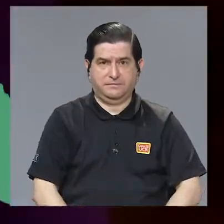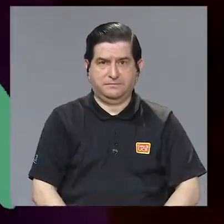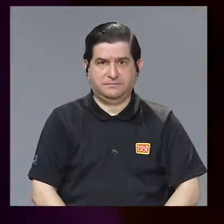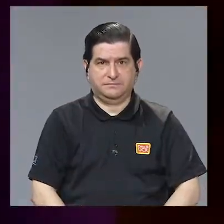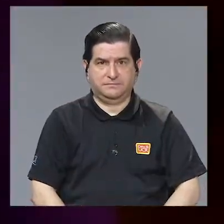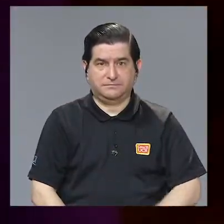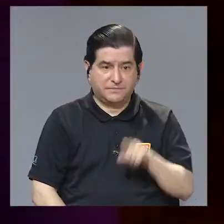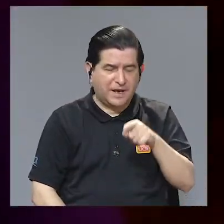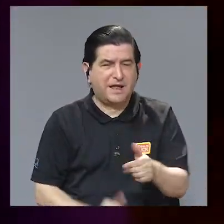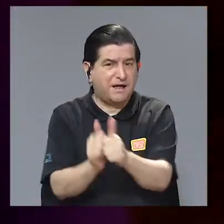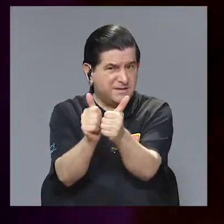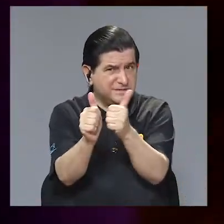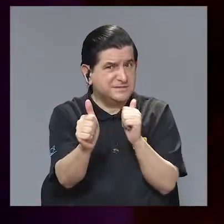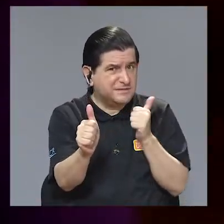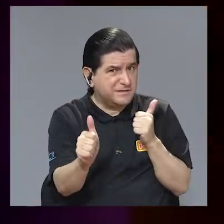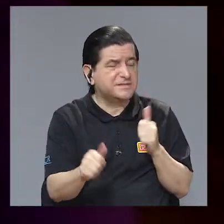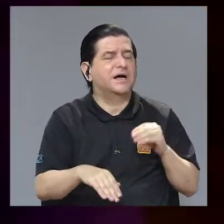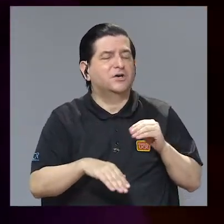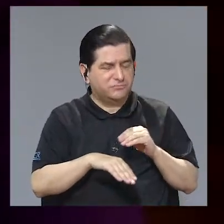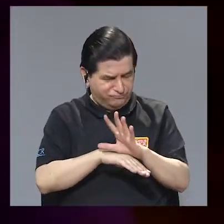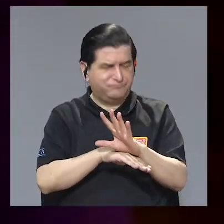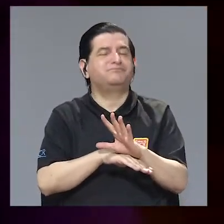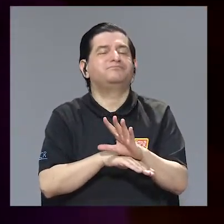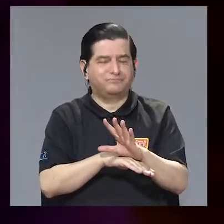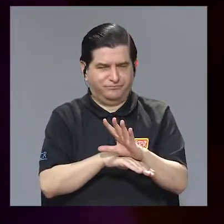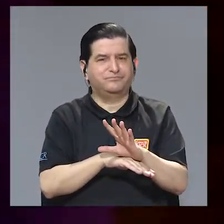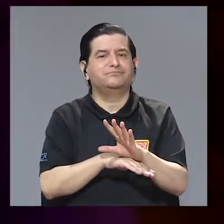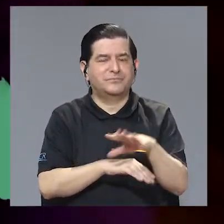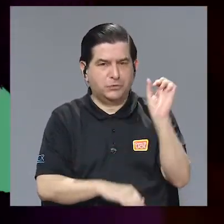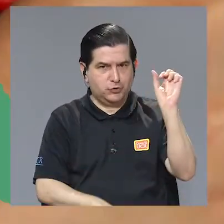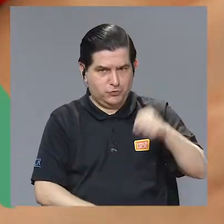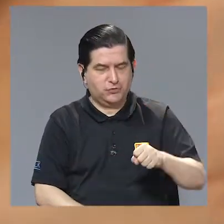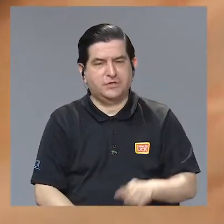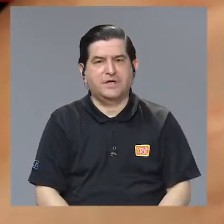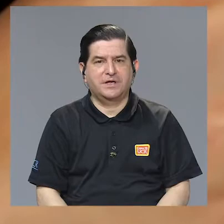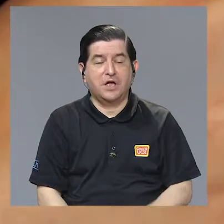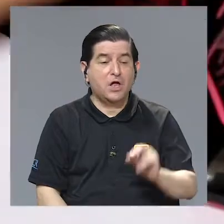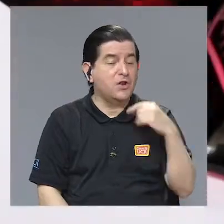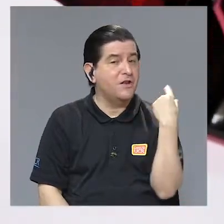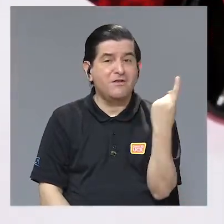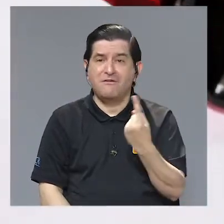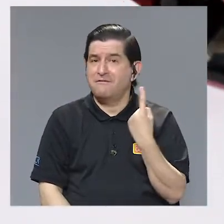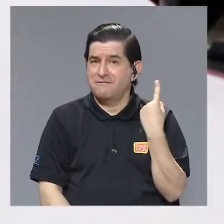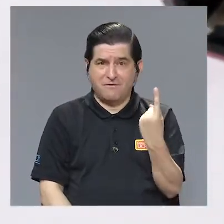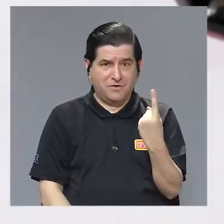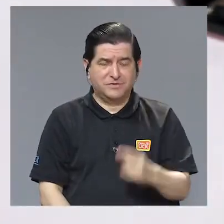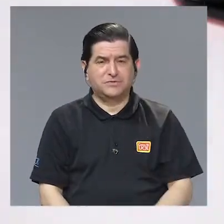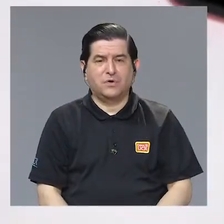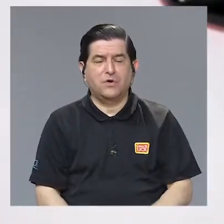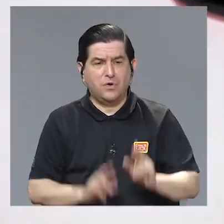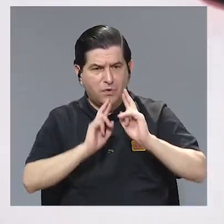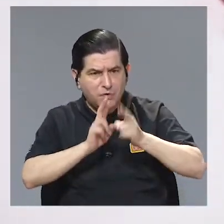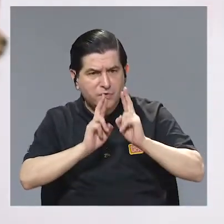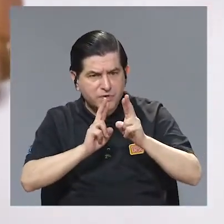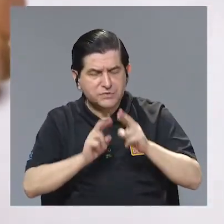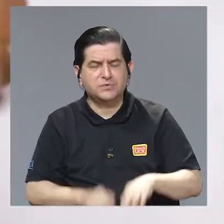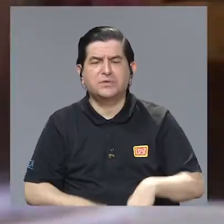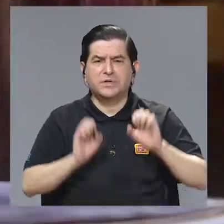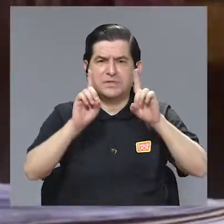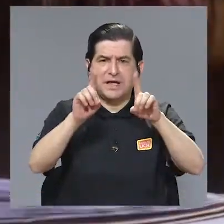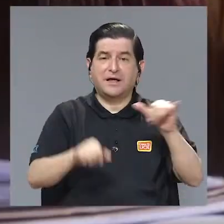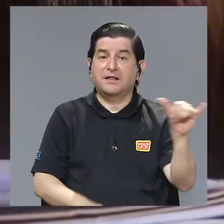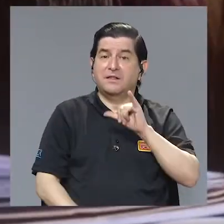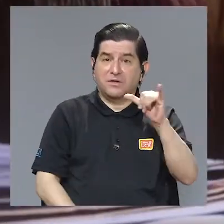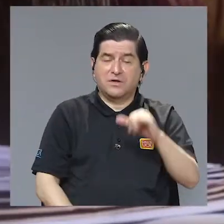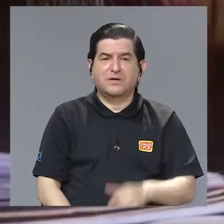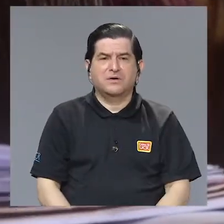viven. Evidentemente este rezago va a tener consecuencias y va a tener efectos, digamos, no solamente en el rendimiento